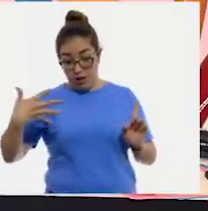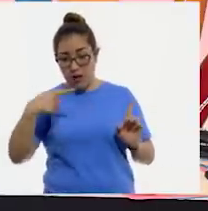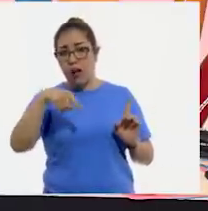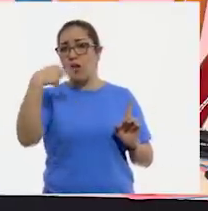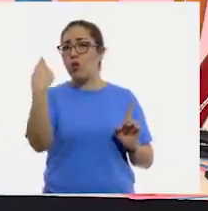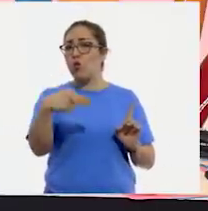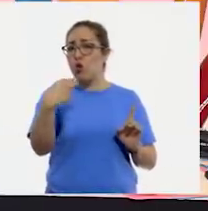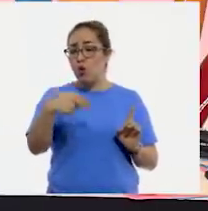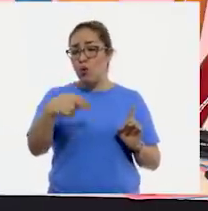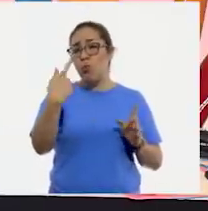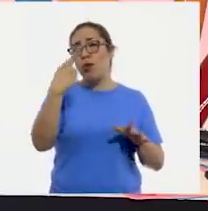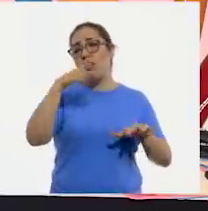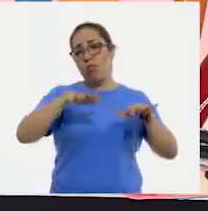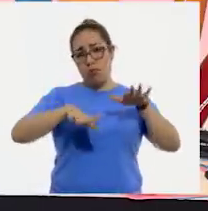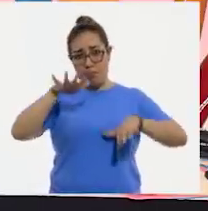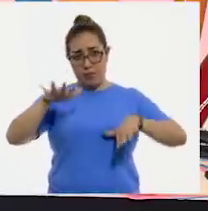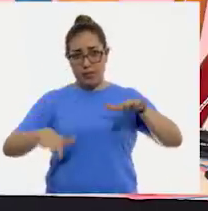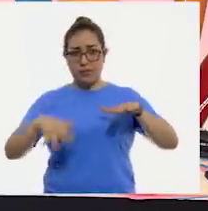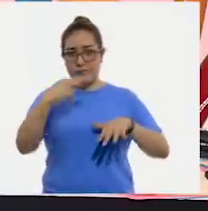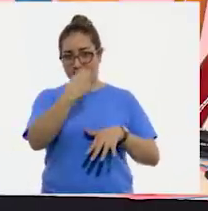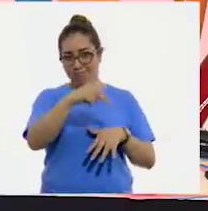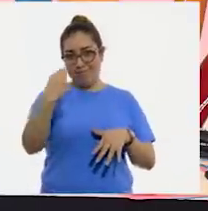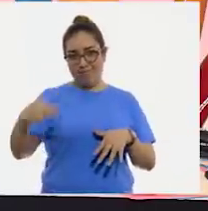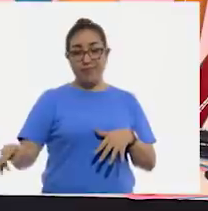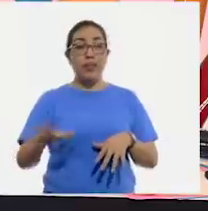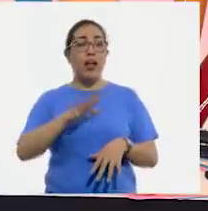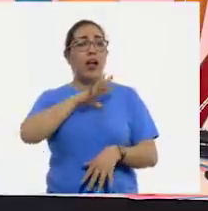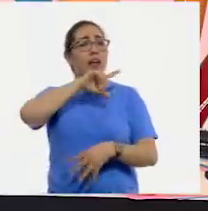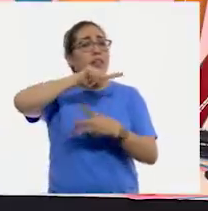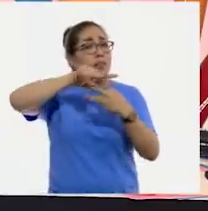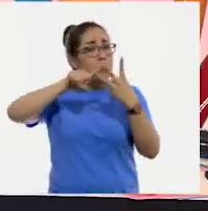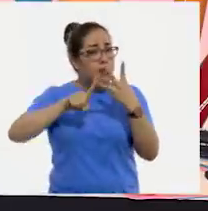de una manera u otra. Hay 3.